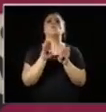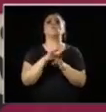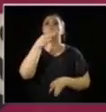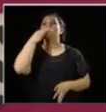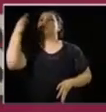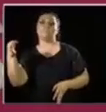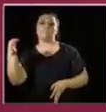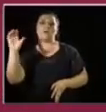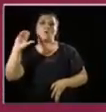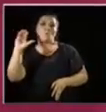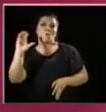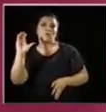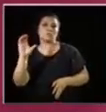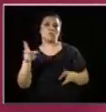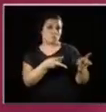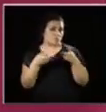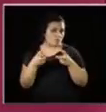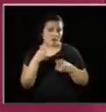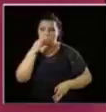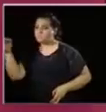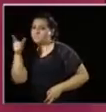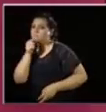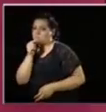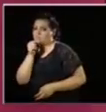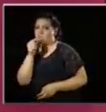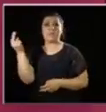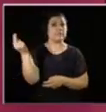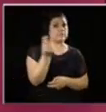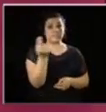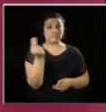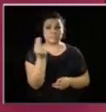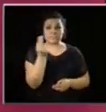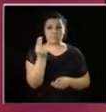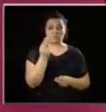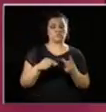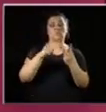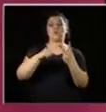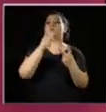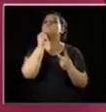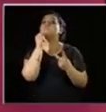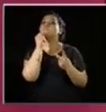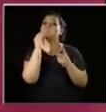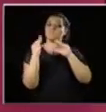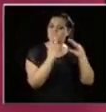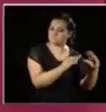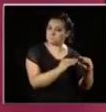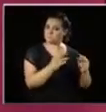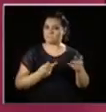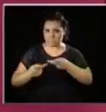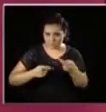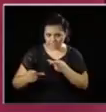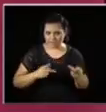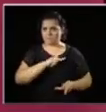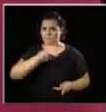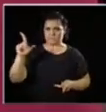delitos que están sucediendo. Necesitamos que la policía esté capacitada, que la policía